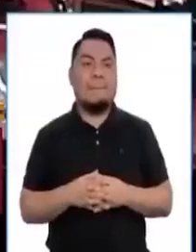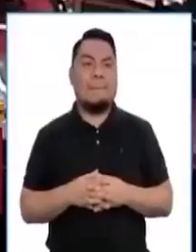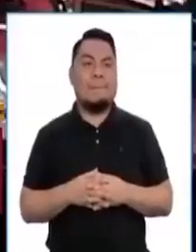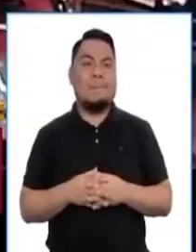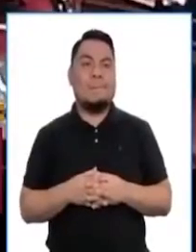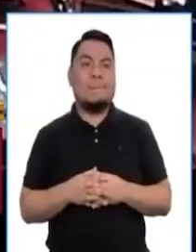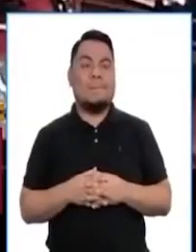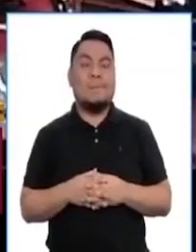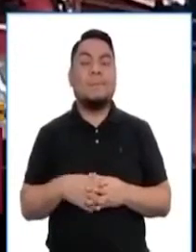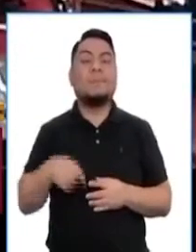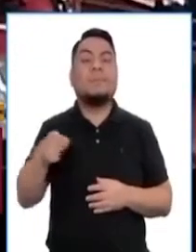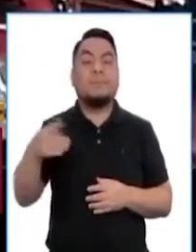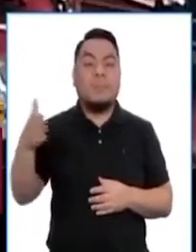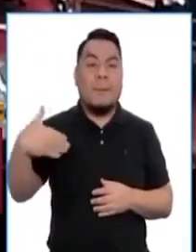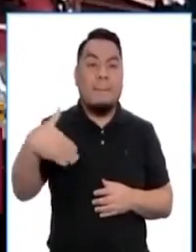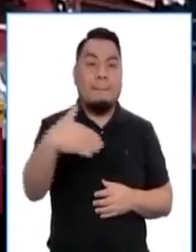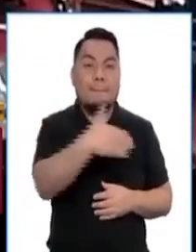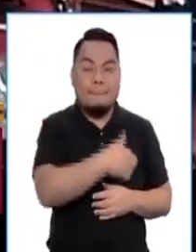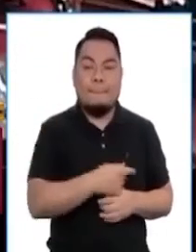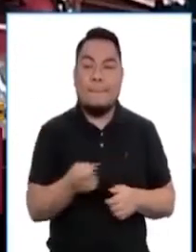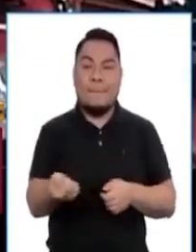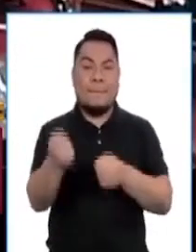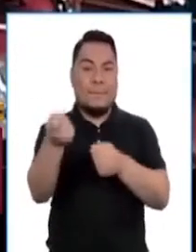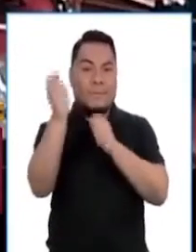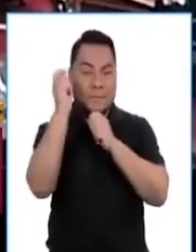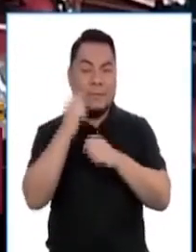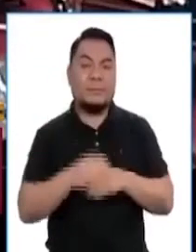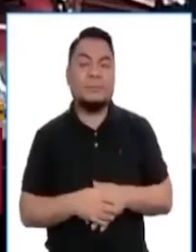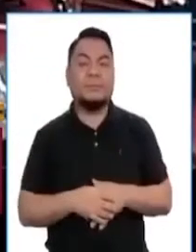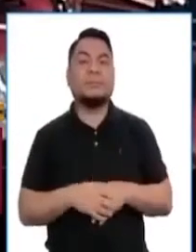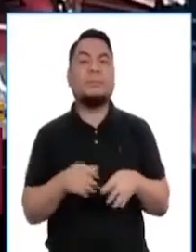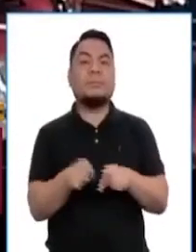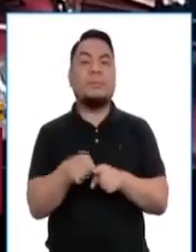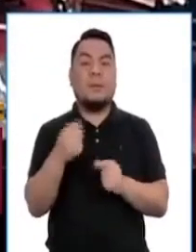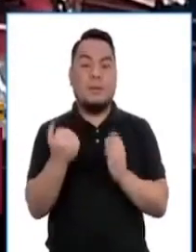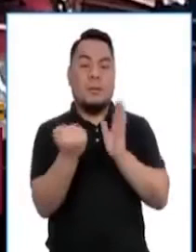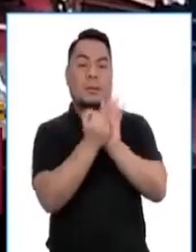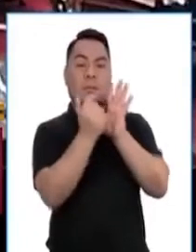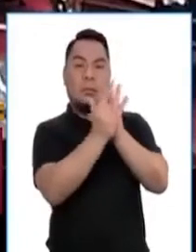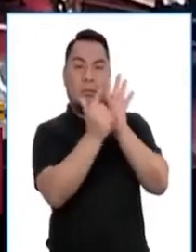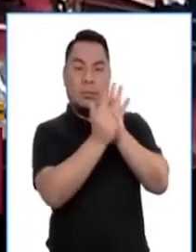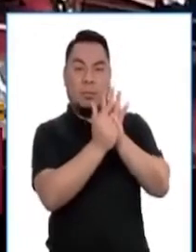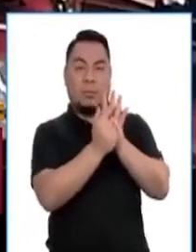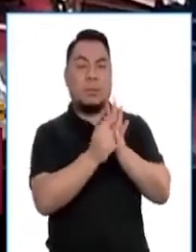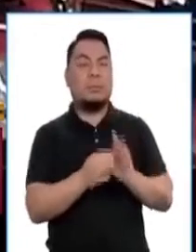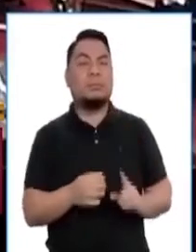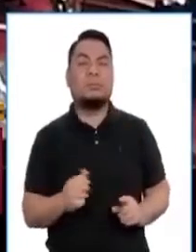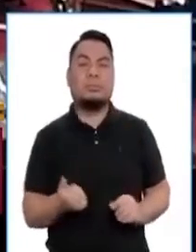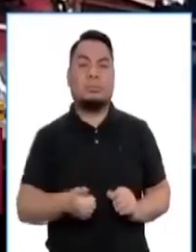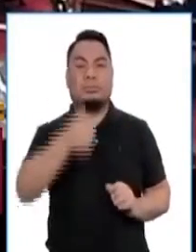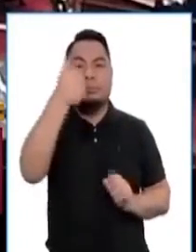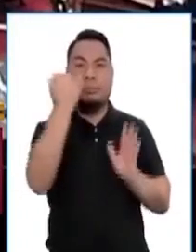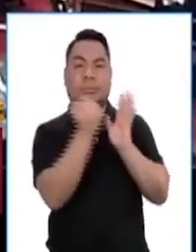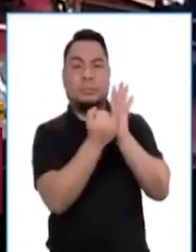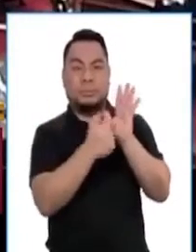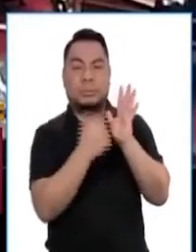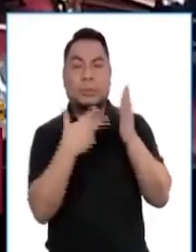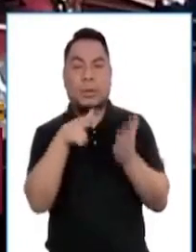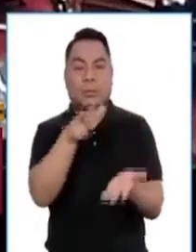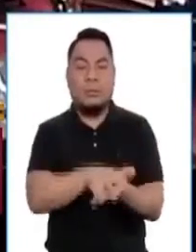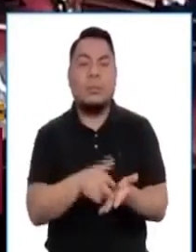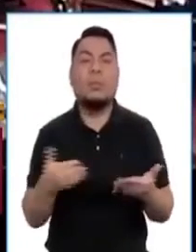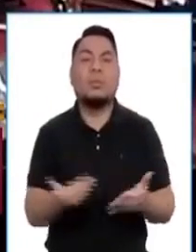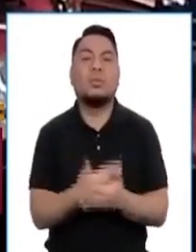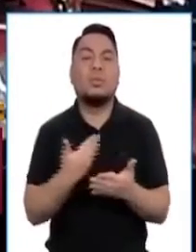en pesca y acuicultura mediante un decreto supremo se ha aprobado un nuevo